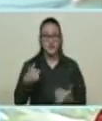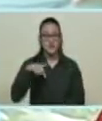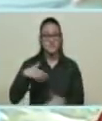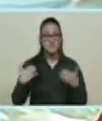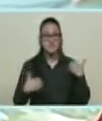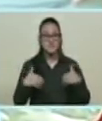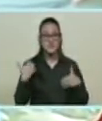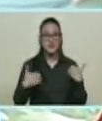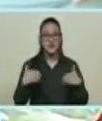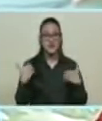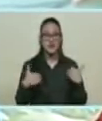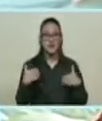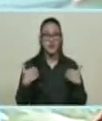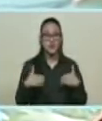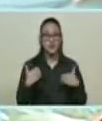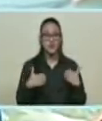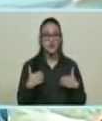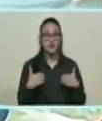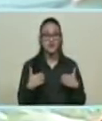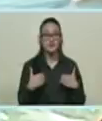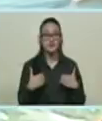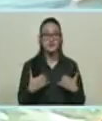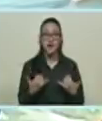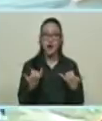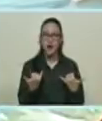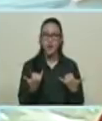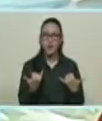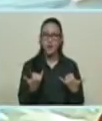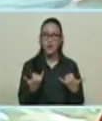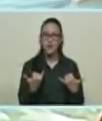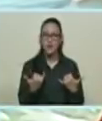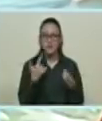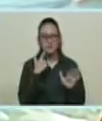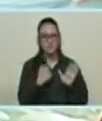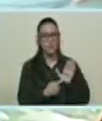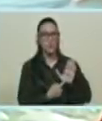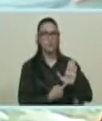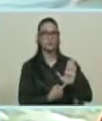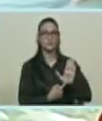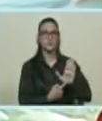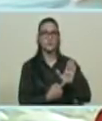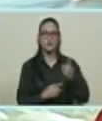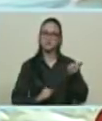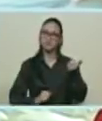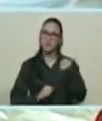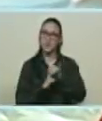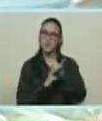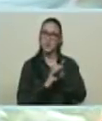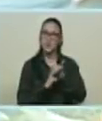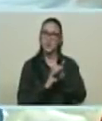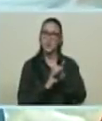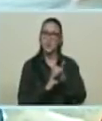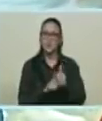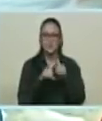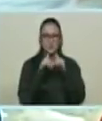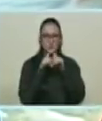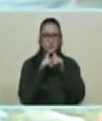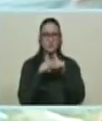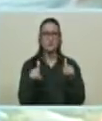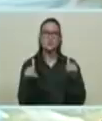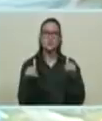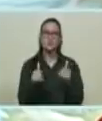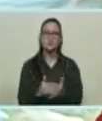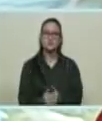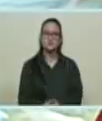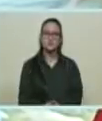miércoles, donde, bueno, venimos a mostrar y a empujar y a anunciar